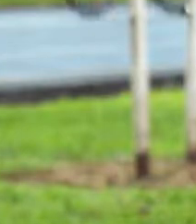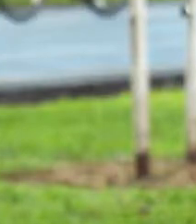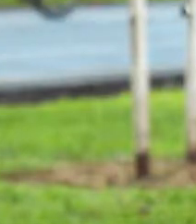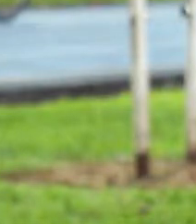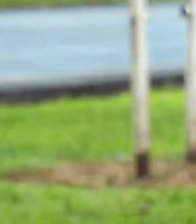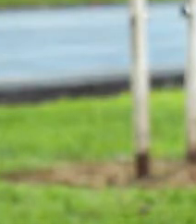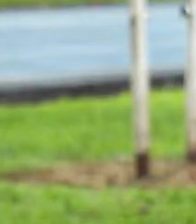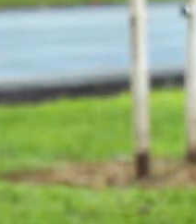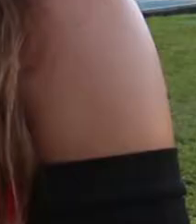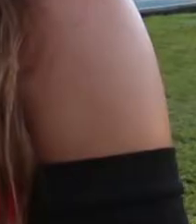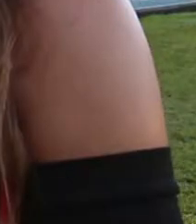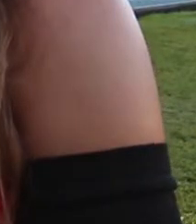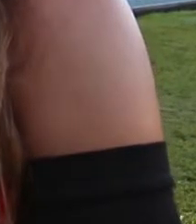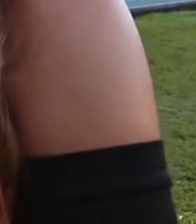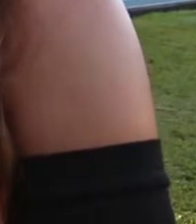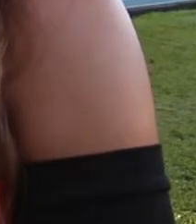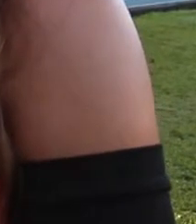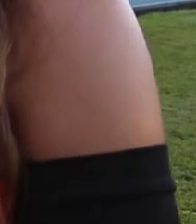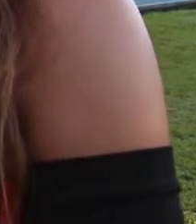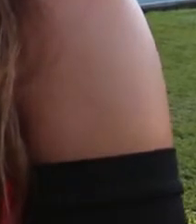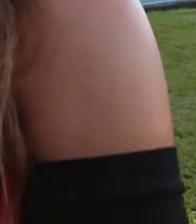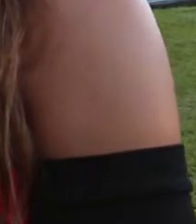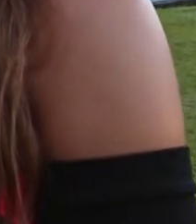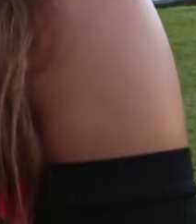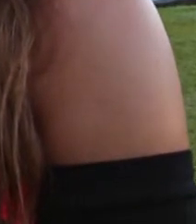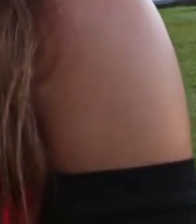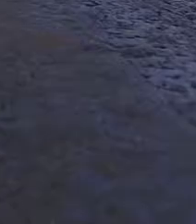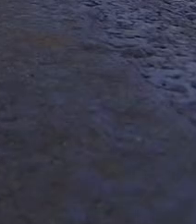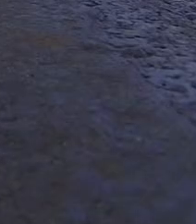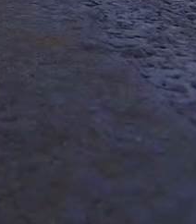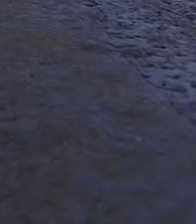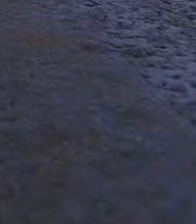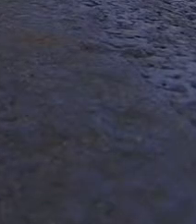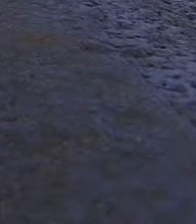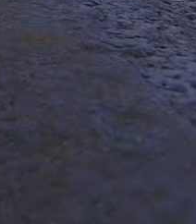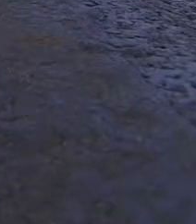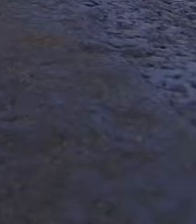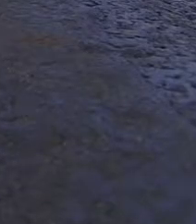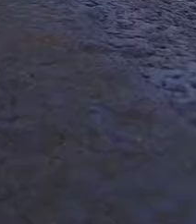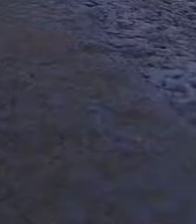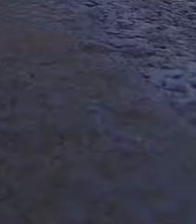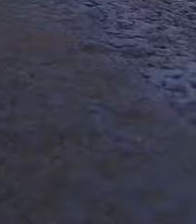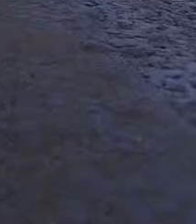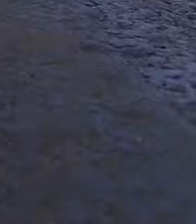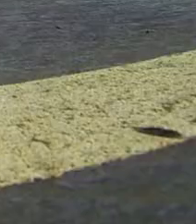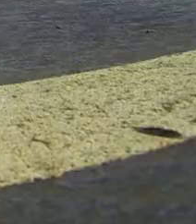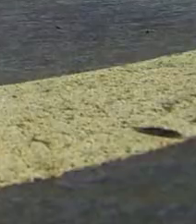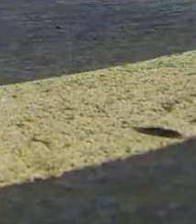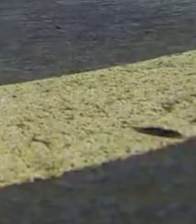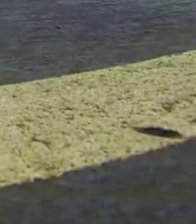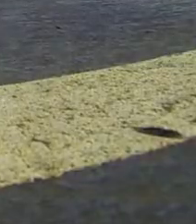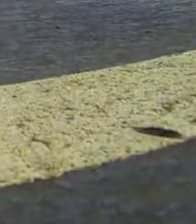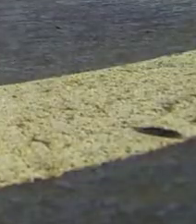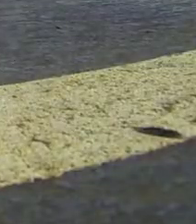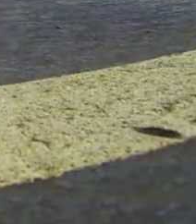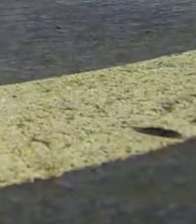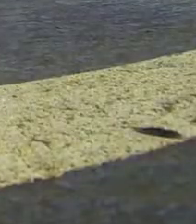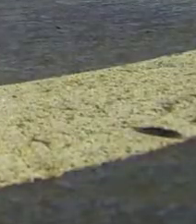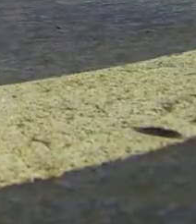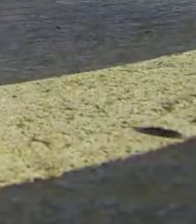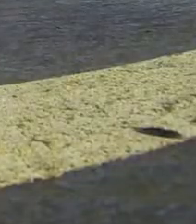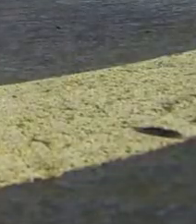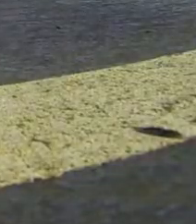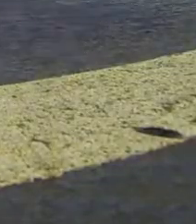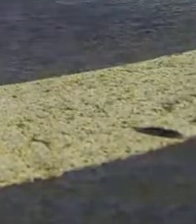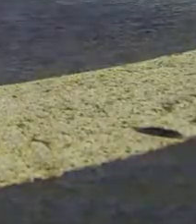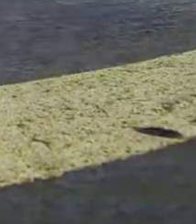que salimos juntas, salimos juntas. Es algo que nos une muchísimo como familia. Yo diría que es casi como que algo que ya nos define, ¿verdad? Todos los demás miembros de la familia